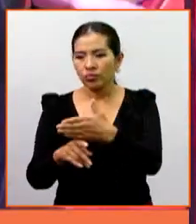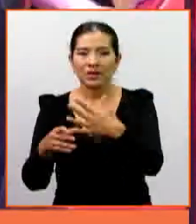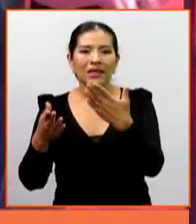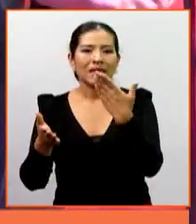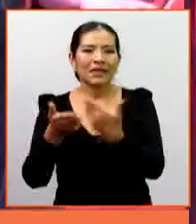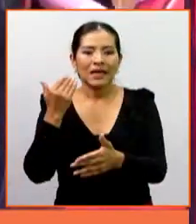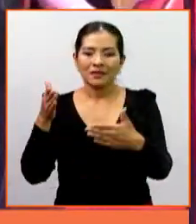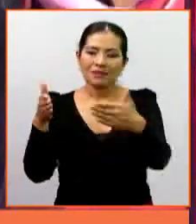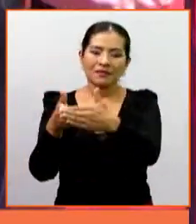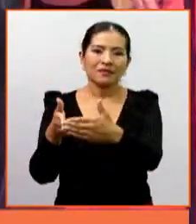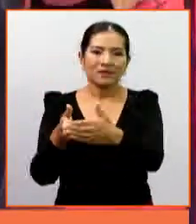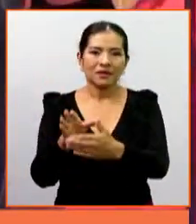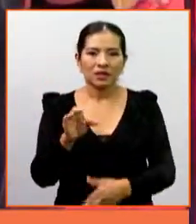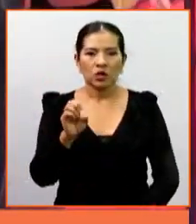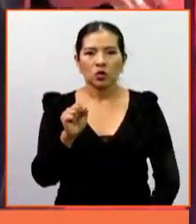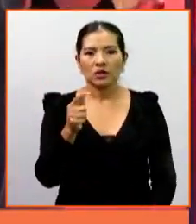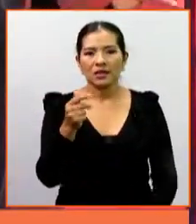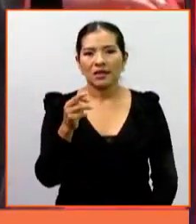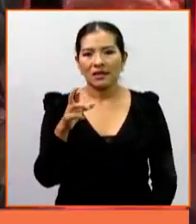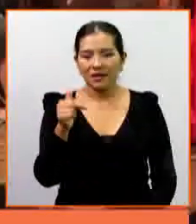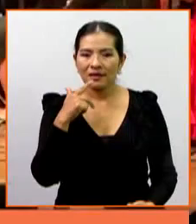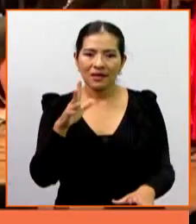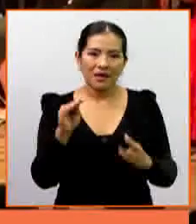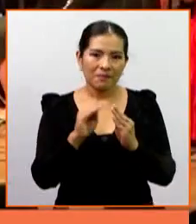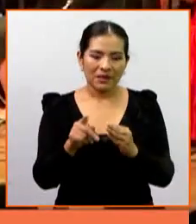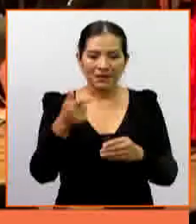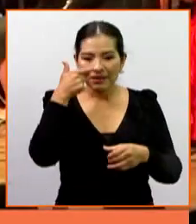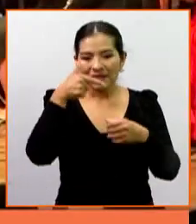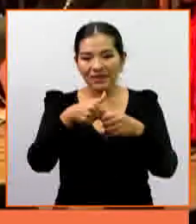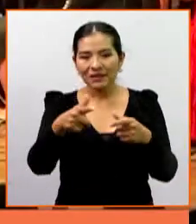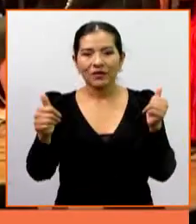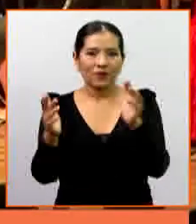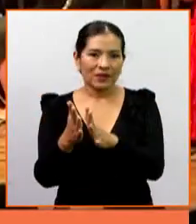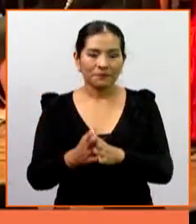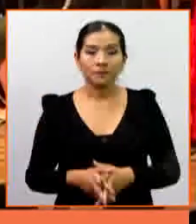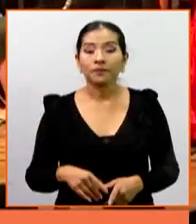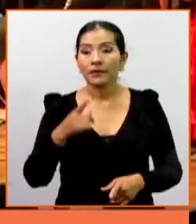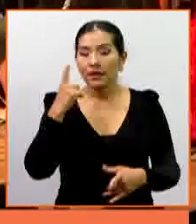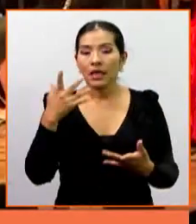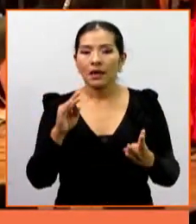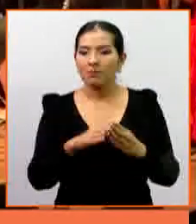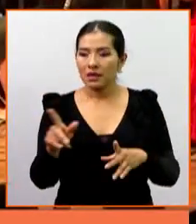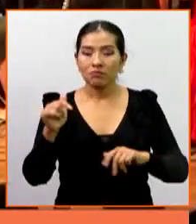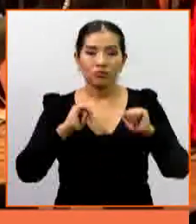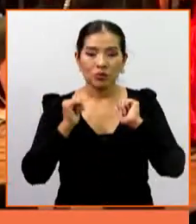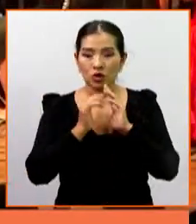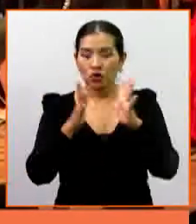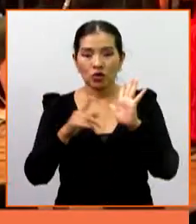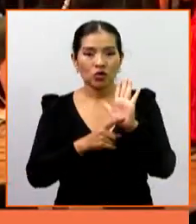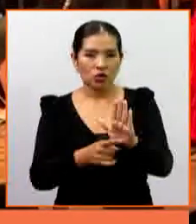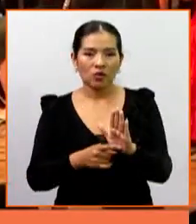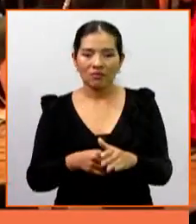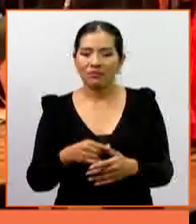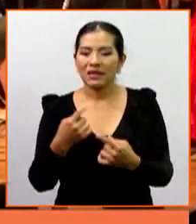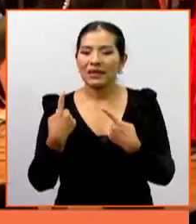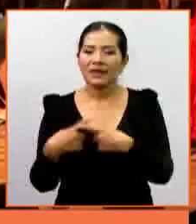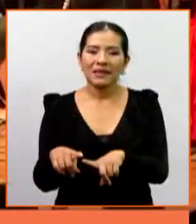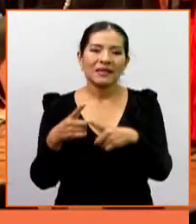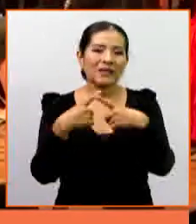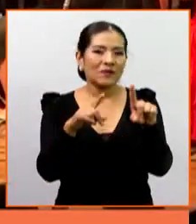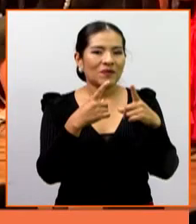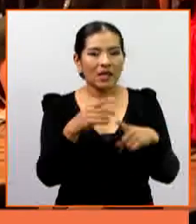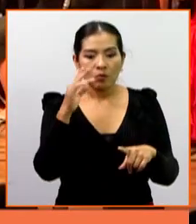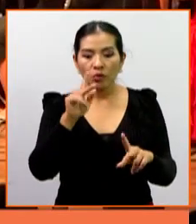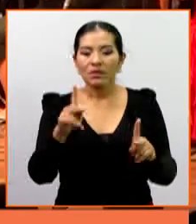Además, yo, bueno, particularmente pienso que ningún show es igual a otro, ¿no? Porque claro, evidentemente la energía del público siempre